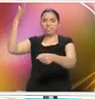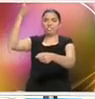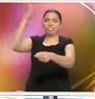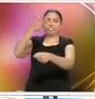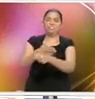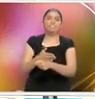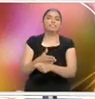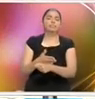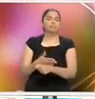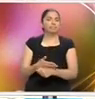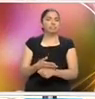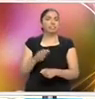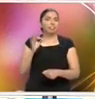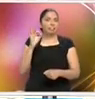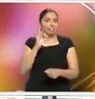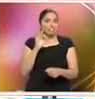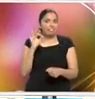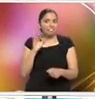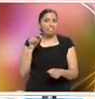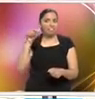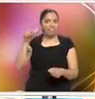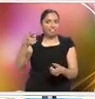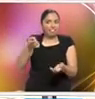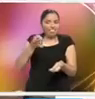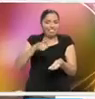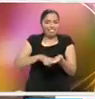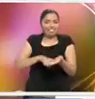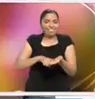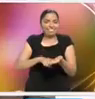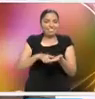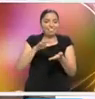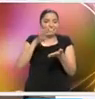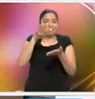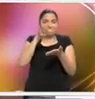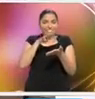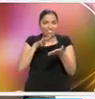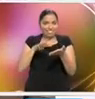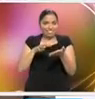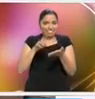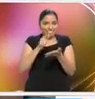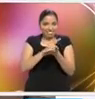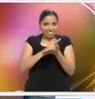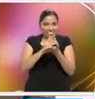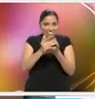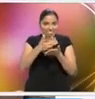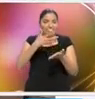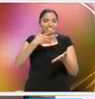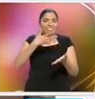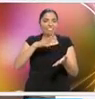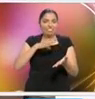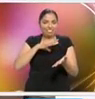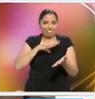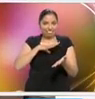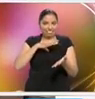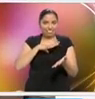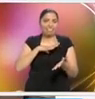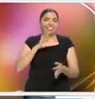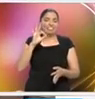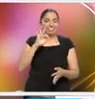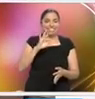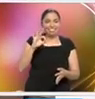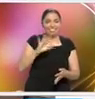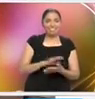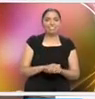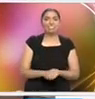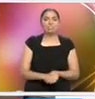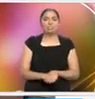se dice que por ahí debe haber a lo mejor obras inéditas que nunca vimos. Eso también ya es... Nadie se atreve. No, pues, nadie va a hacer el hoyo